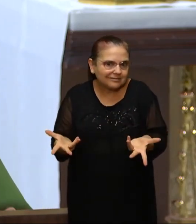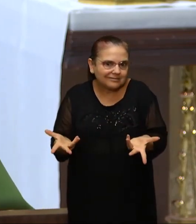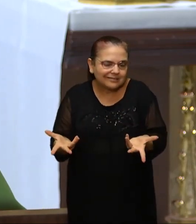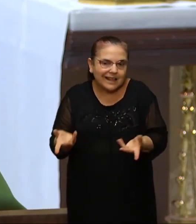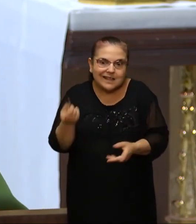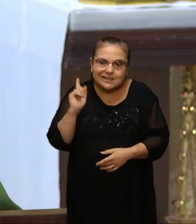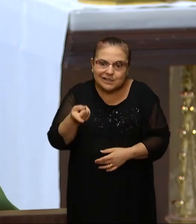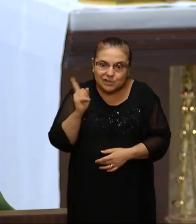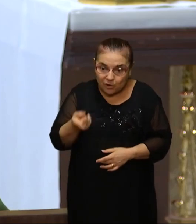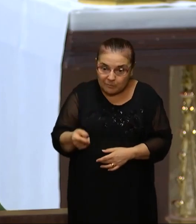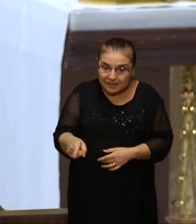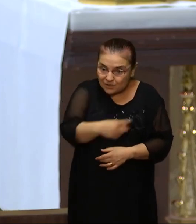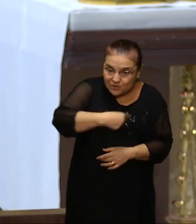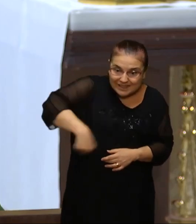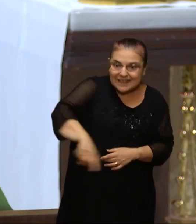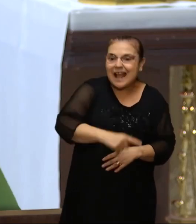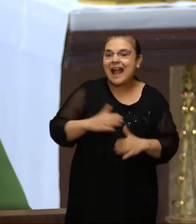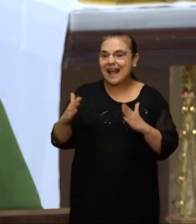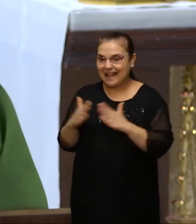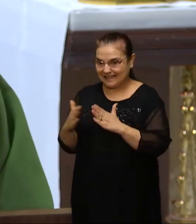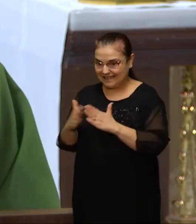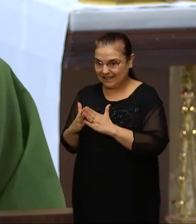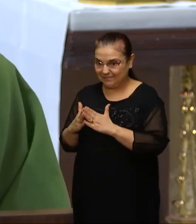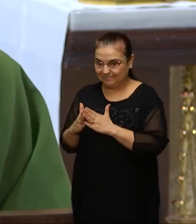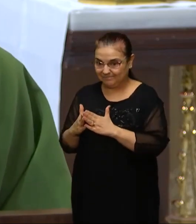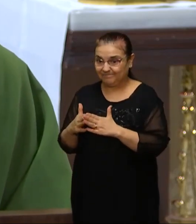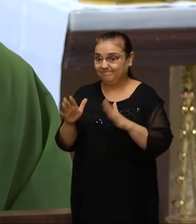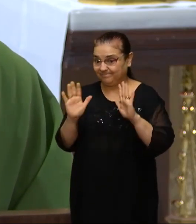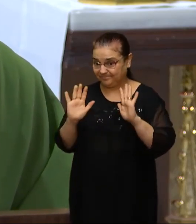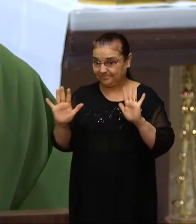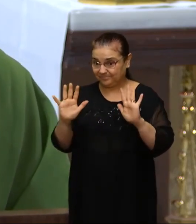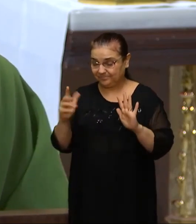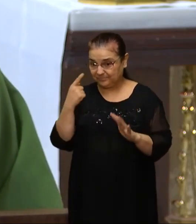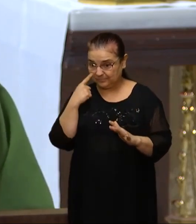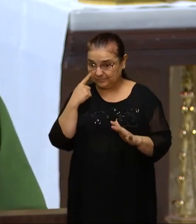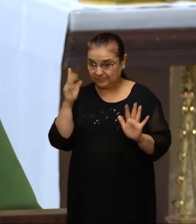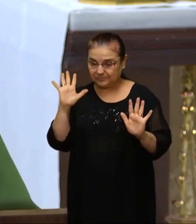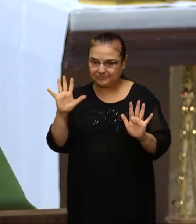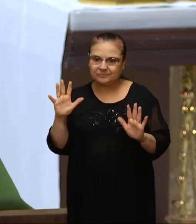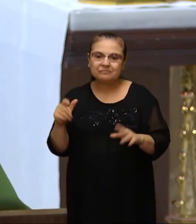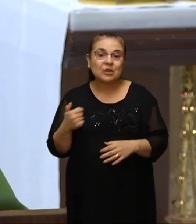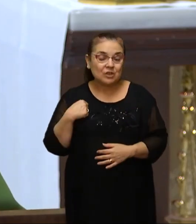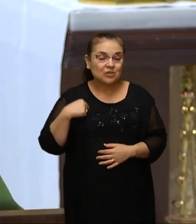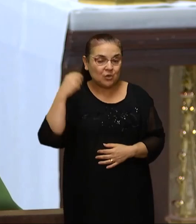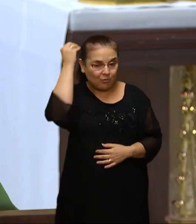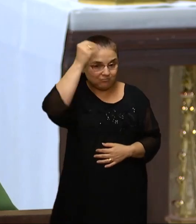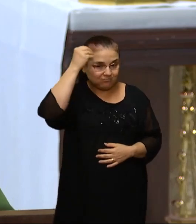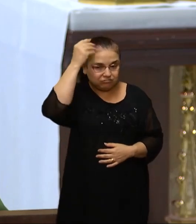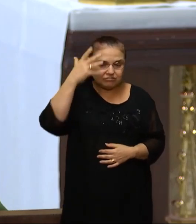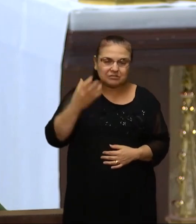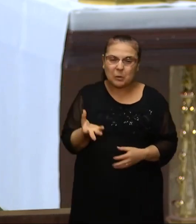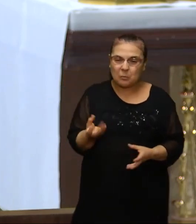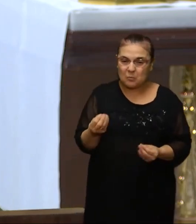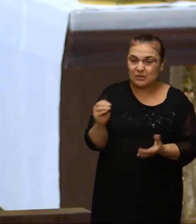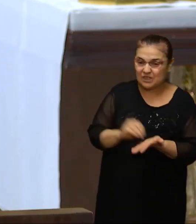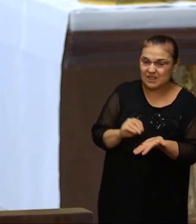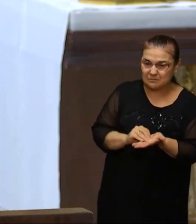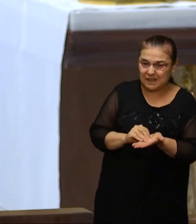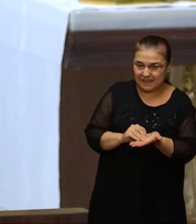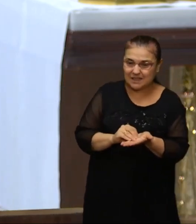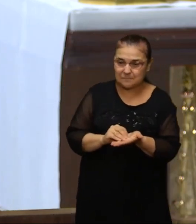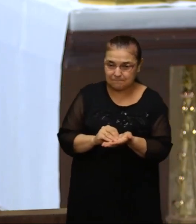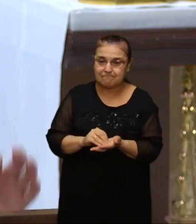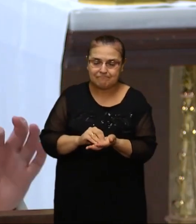con los que tenemos en nuestra casa creo que a veces las relaciones de convivencia se hacen